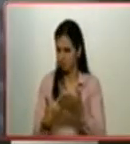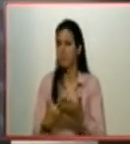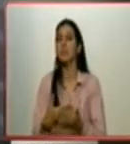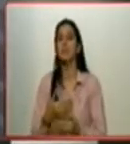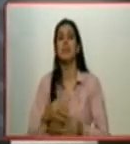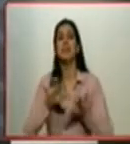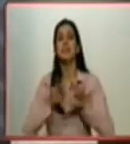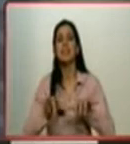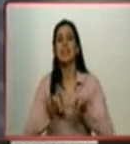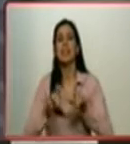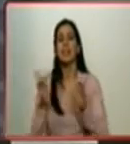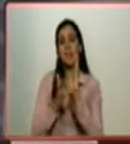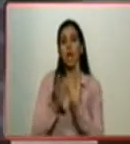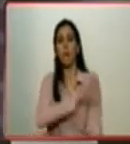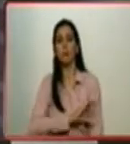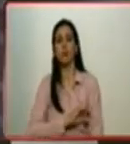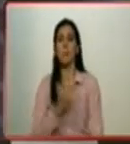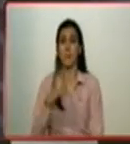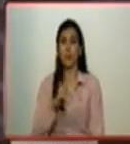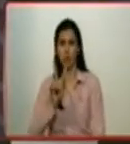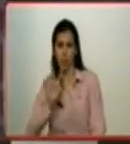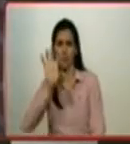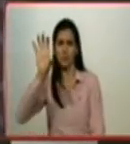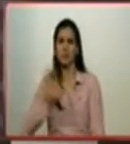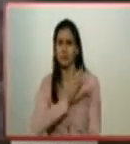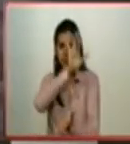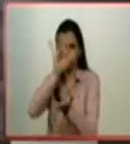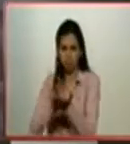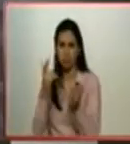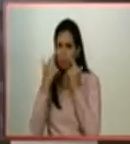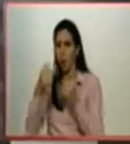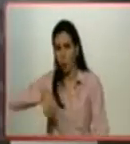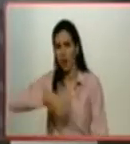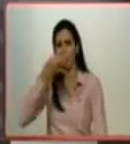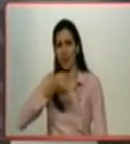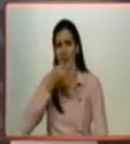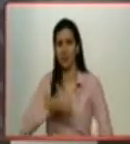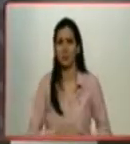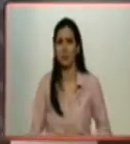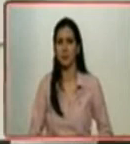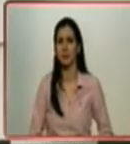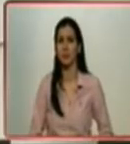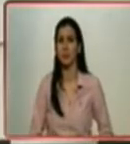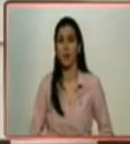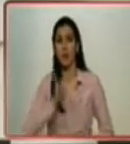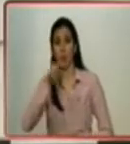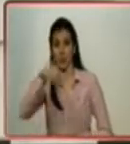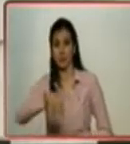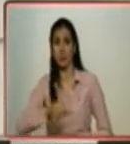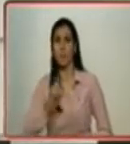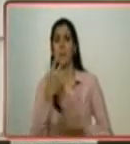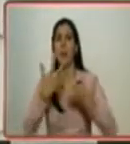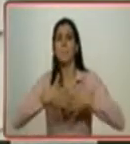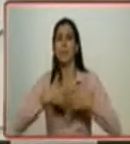Secretaría Técnica de la Comisión Mixta entre ambos países en una inspección realizada la tarde de este lunes. Este lunes, la primera planta